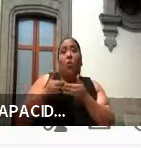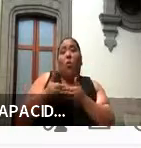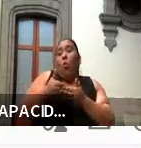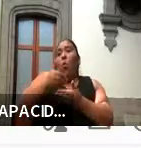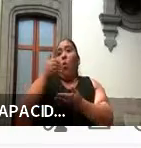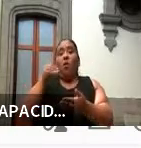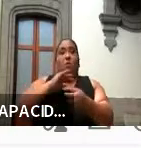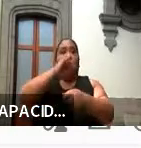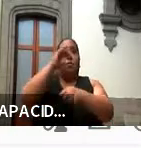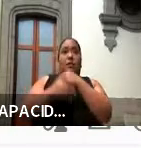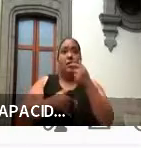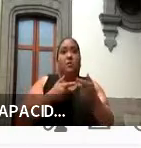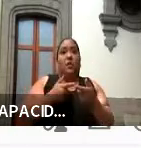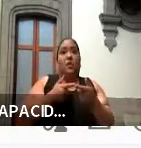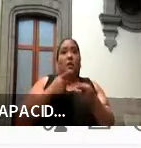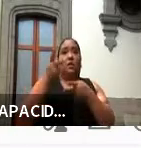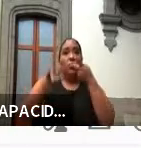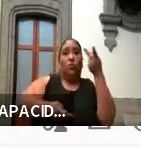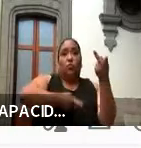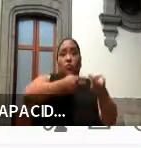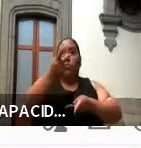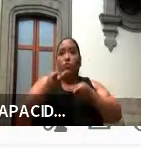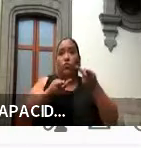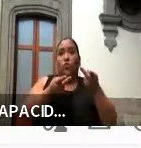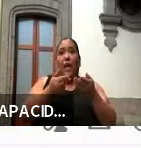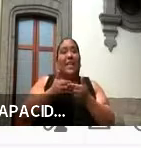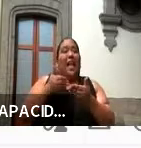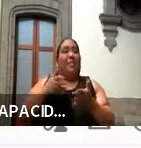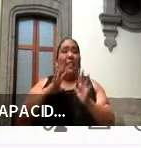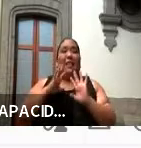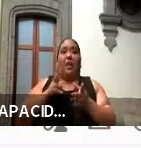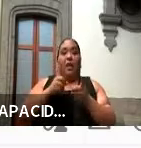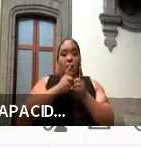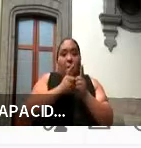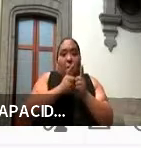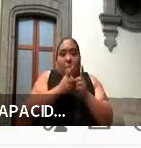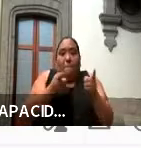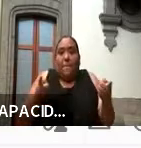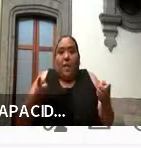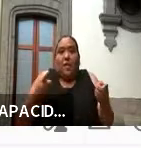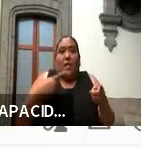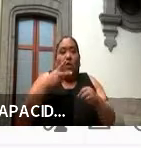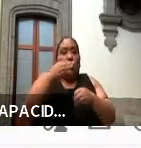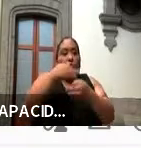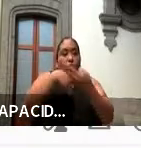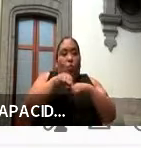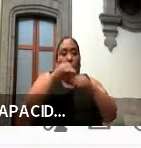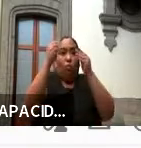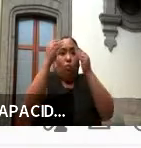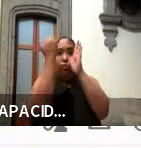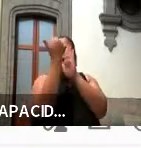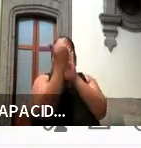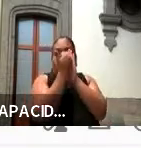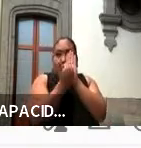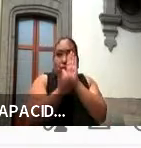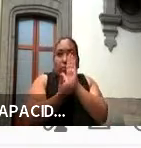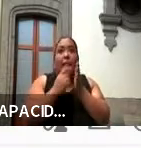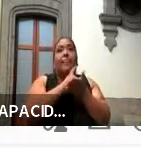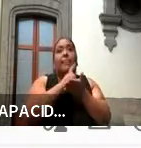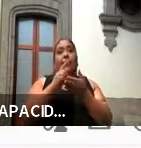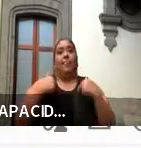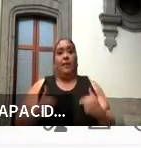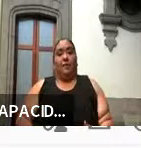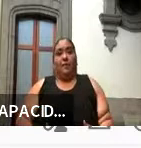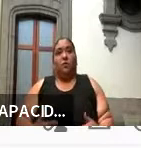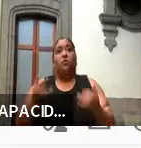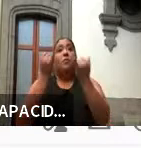los consensos ya estaban acordados para el desarrollo de indicadores de derechos humanos. Y aquí coloco indicadores de